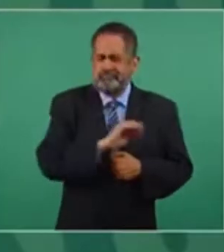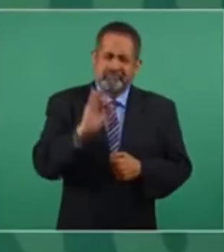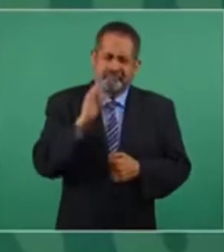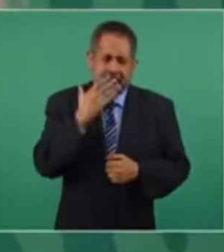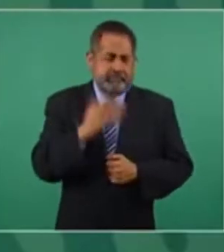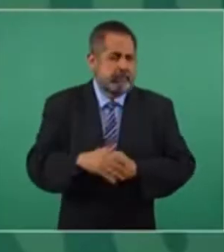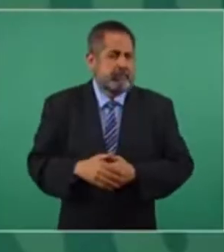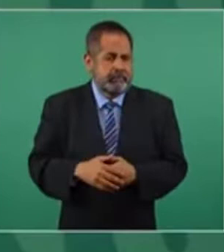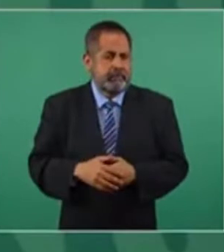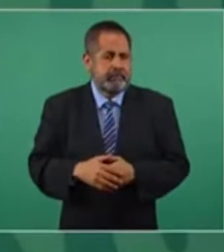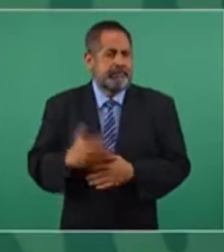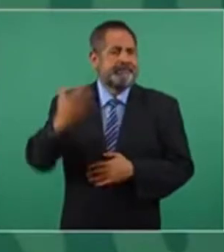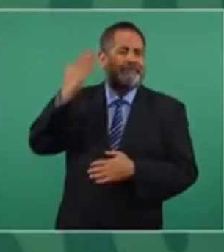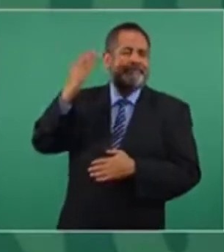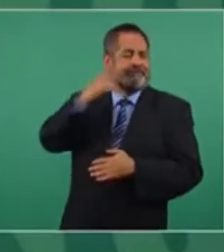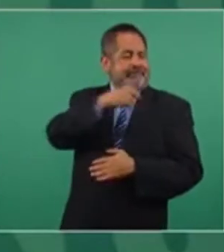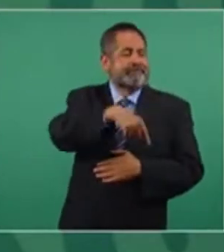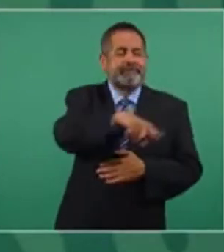Han querido